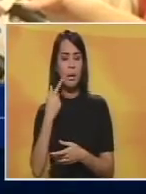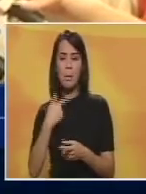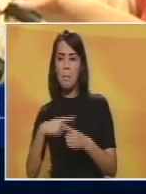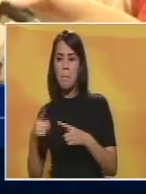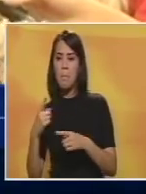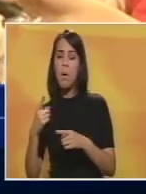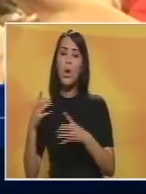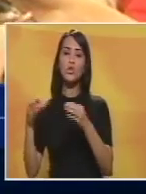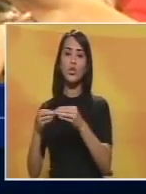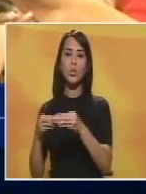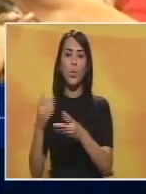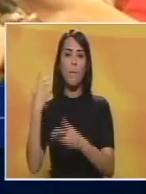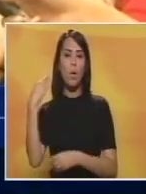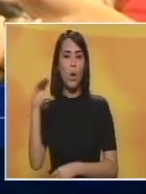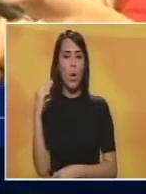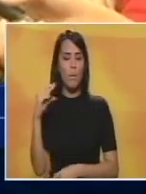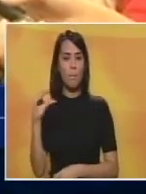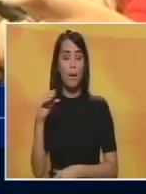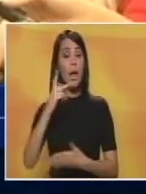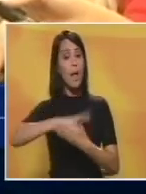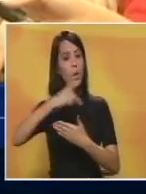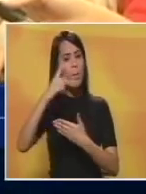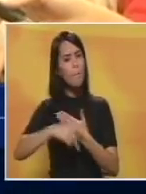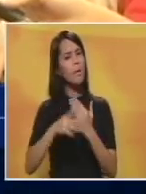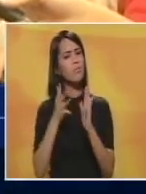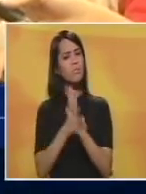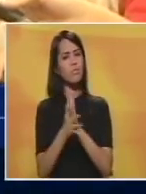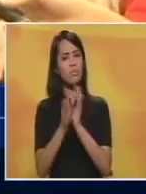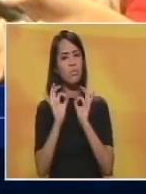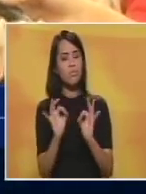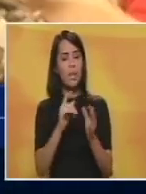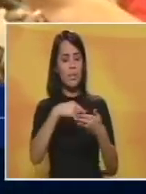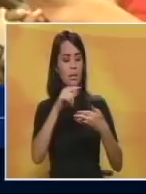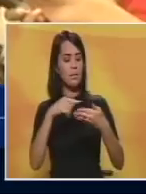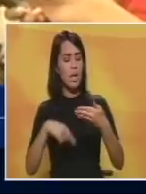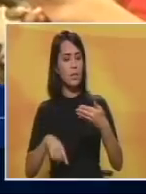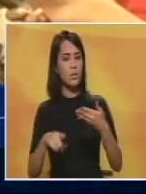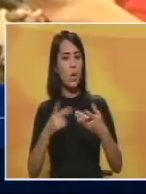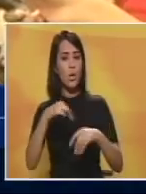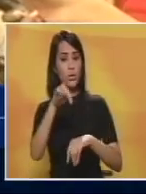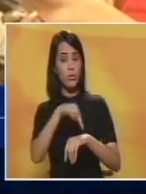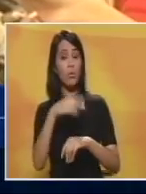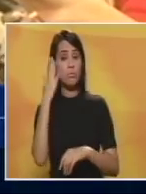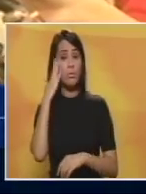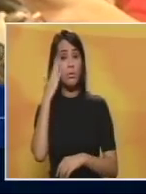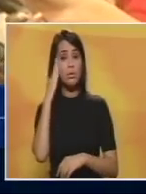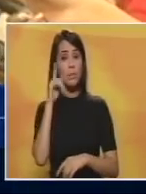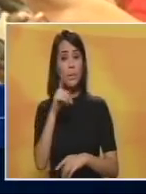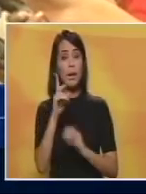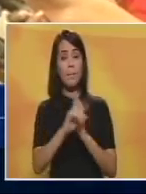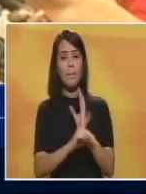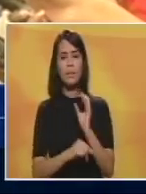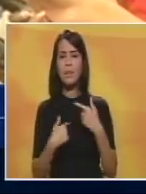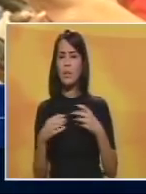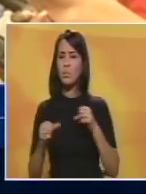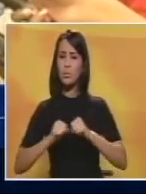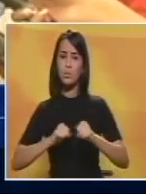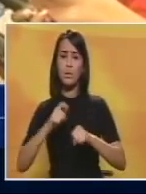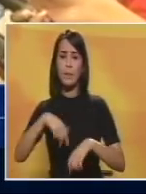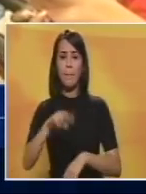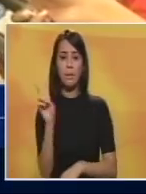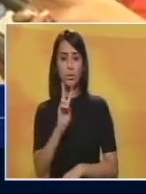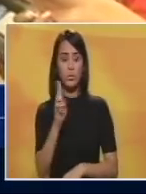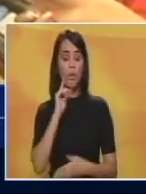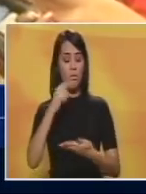las mafias de Colombia. Es un plan justamente a través de este censo nacional donde vamos a saber el parque automotor de Venezuela. Así que esto